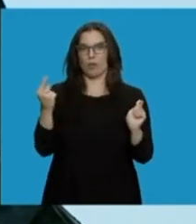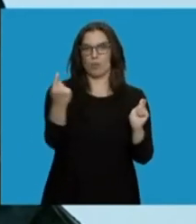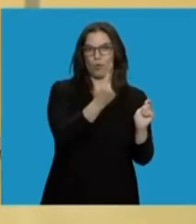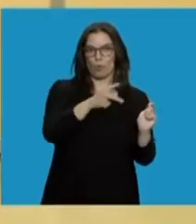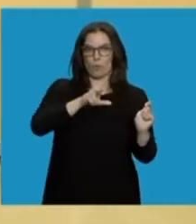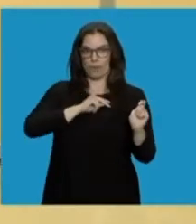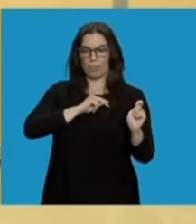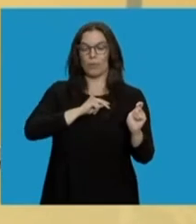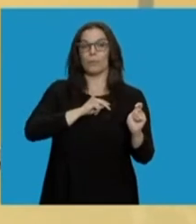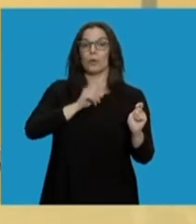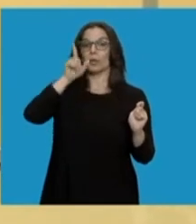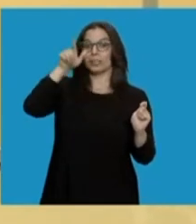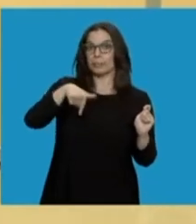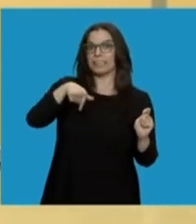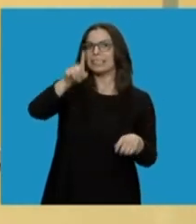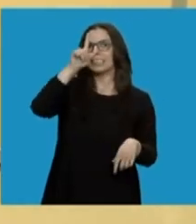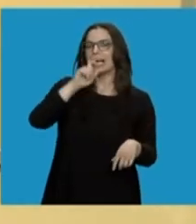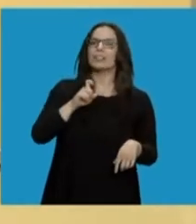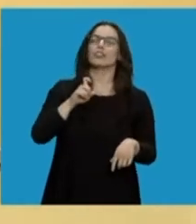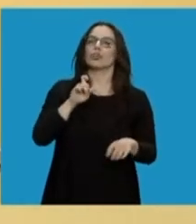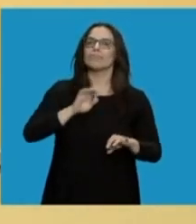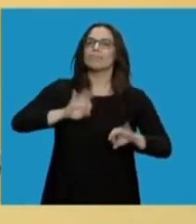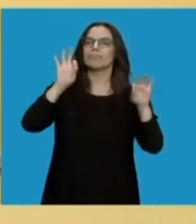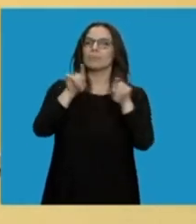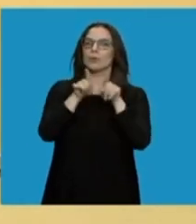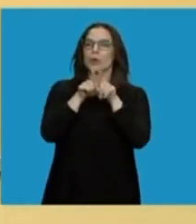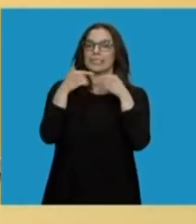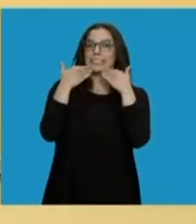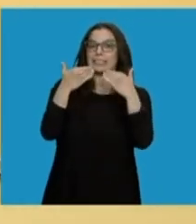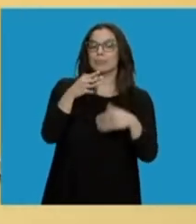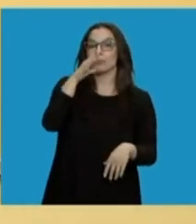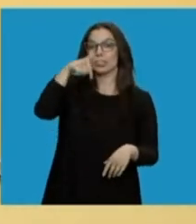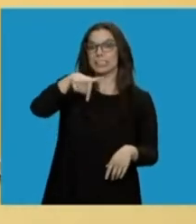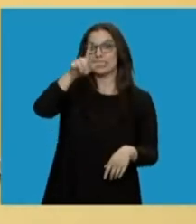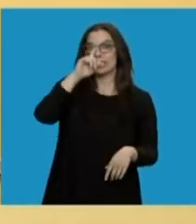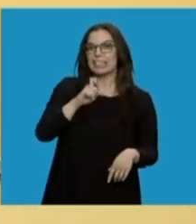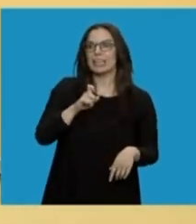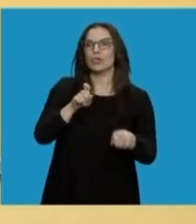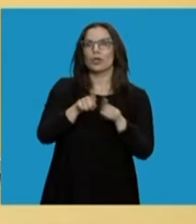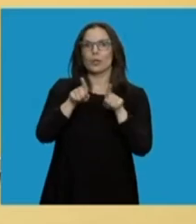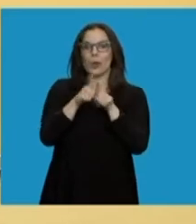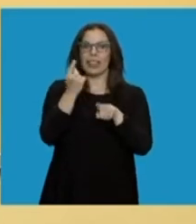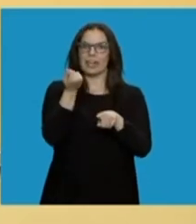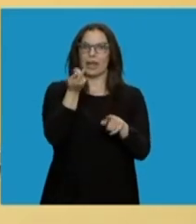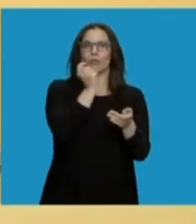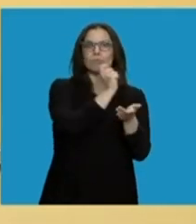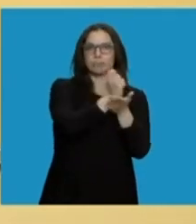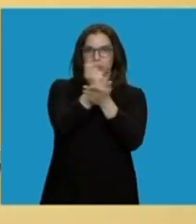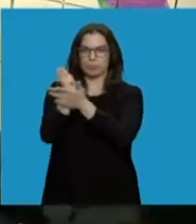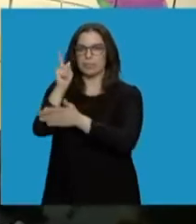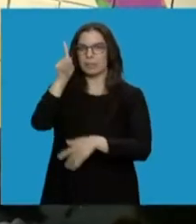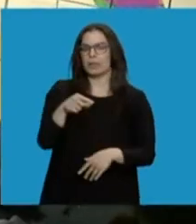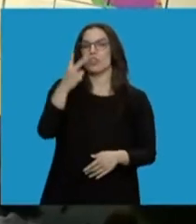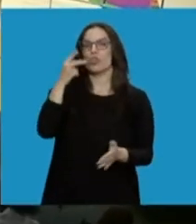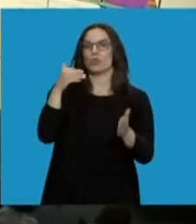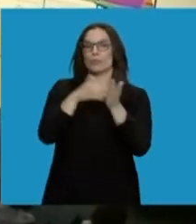novedad en esta edición, lo hará también con una gratificación. Y es que en esta edición se recupera la dotación económica. 2.000 euros